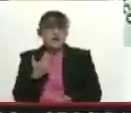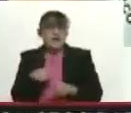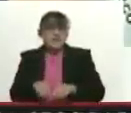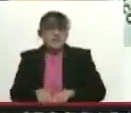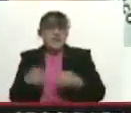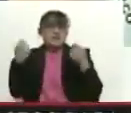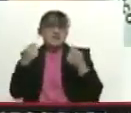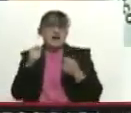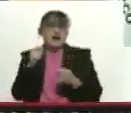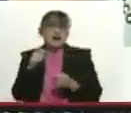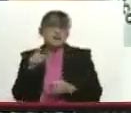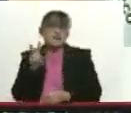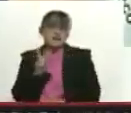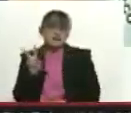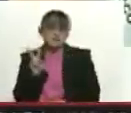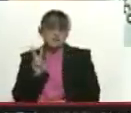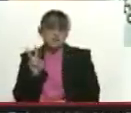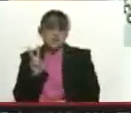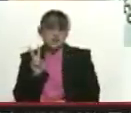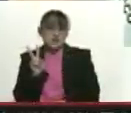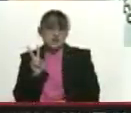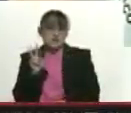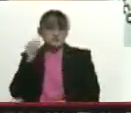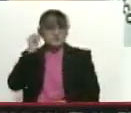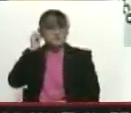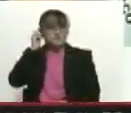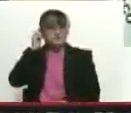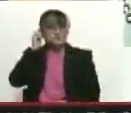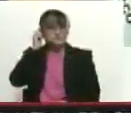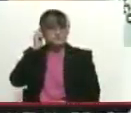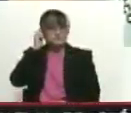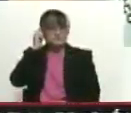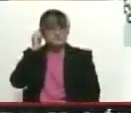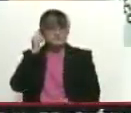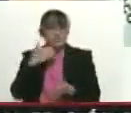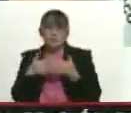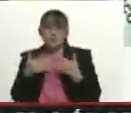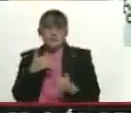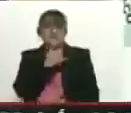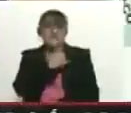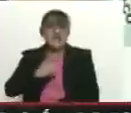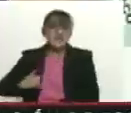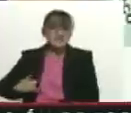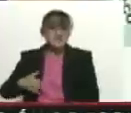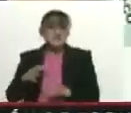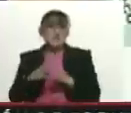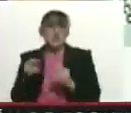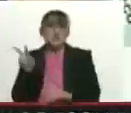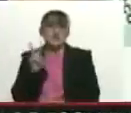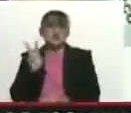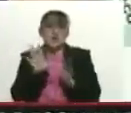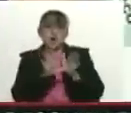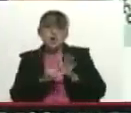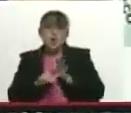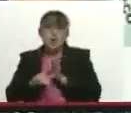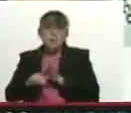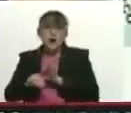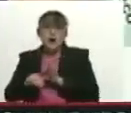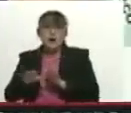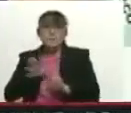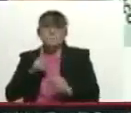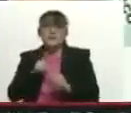implosionar al país a costa del sacrificio de millones de venezolanos para robarnos el petróleo,